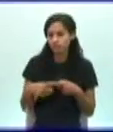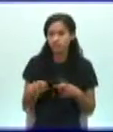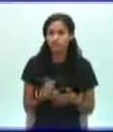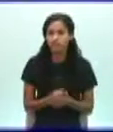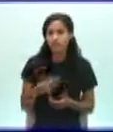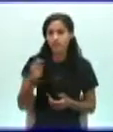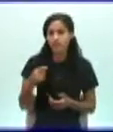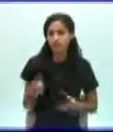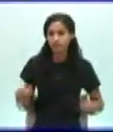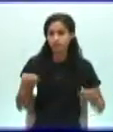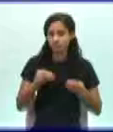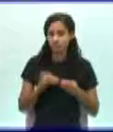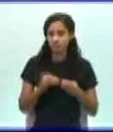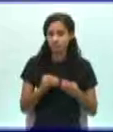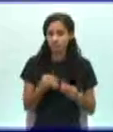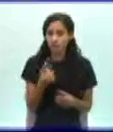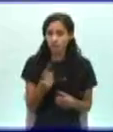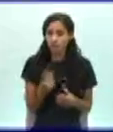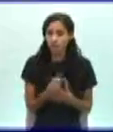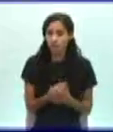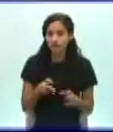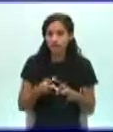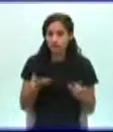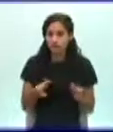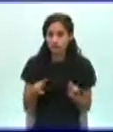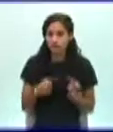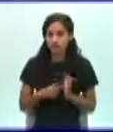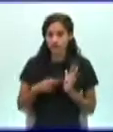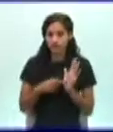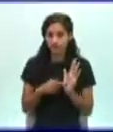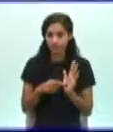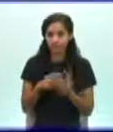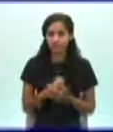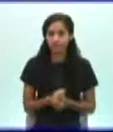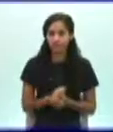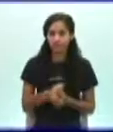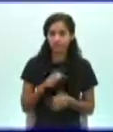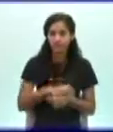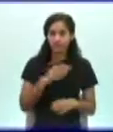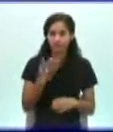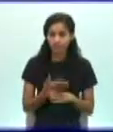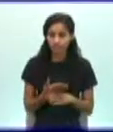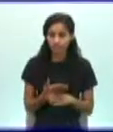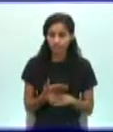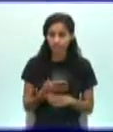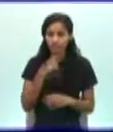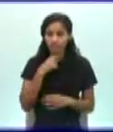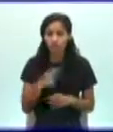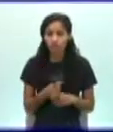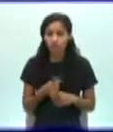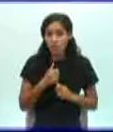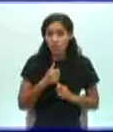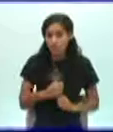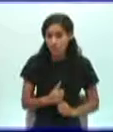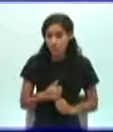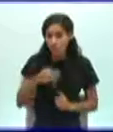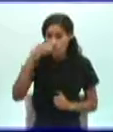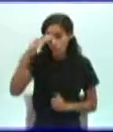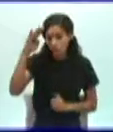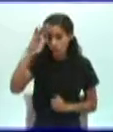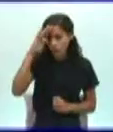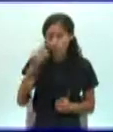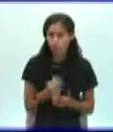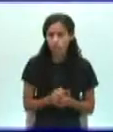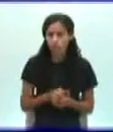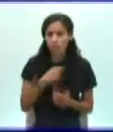ser unificados en una asamblea de representantes, a la vez que dotar a la naciente República de Cuba en armas de